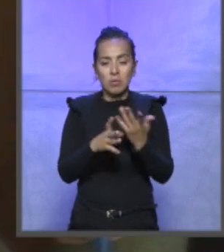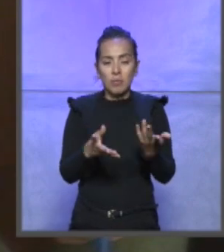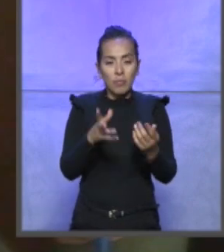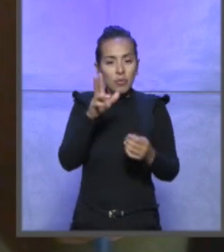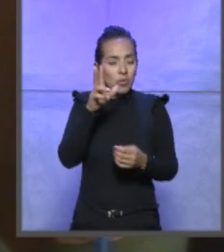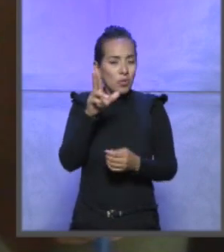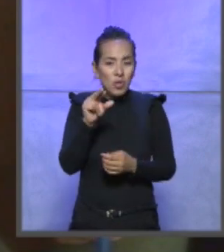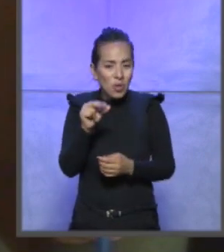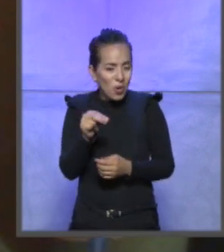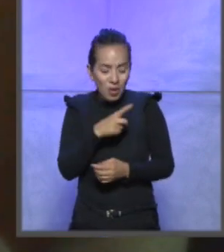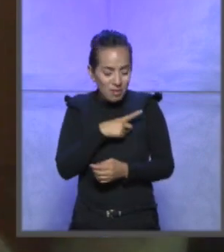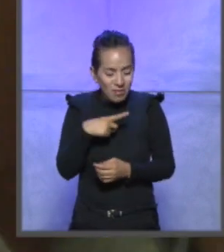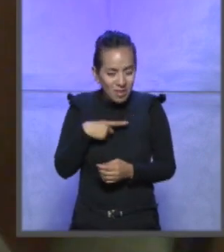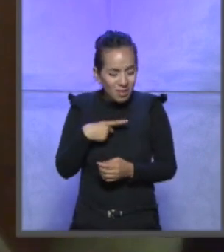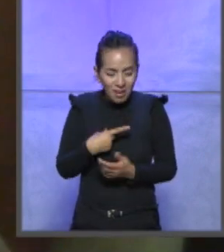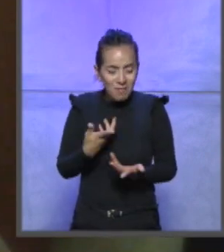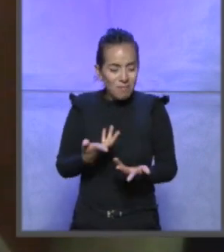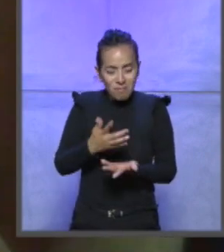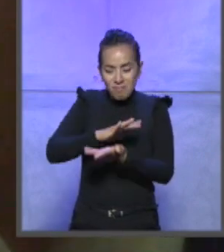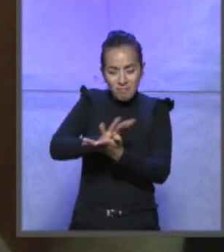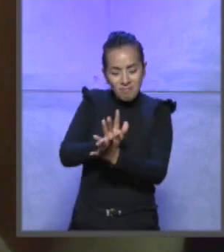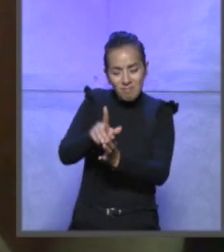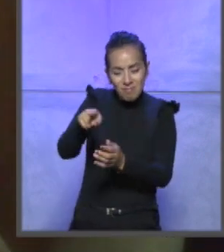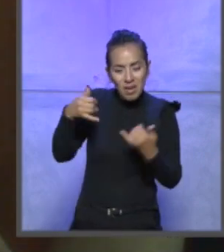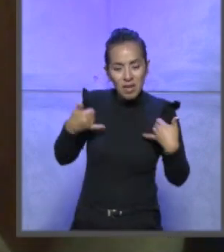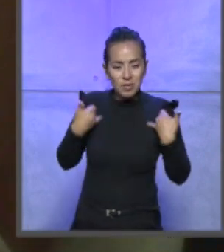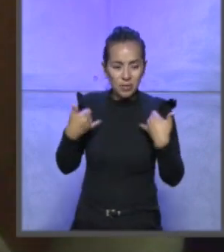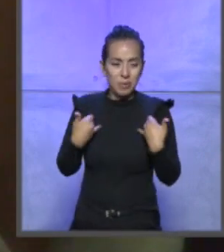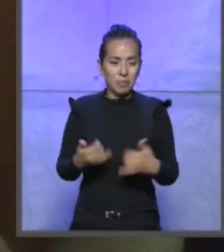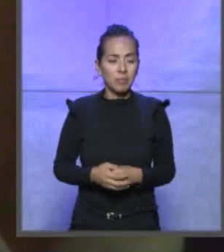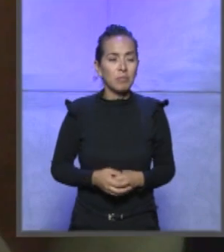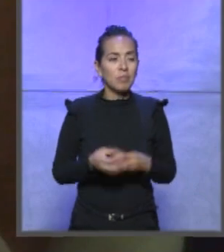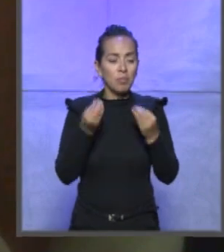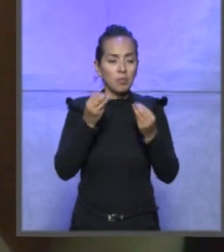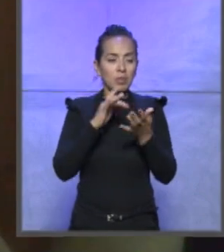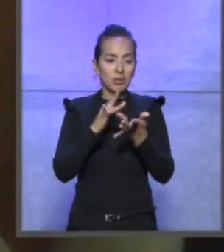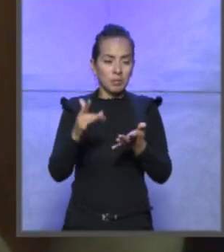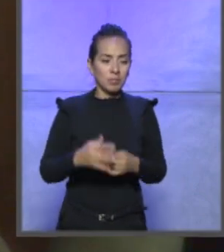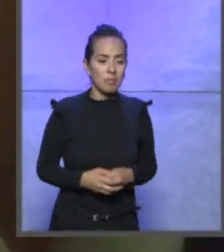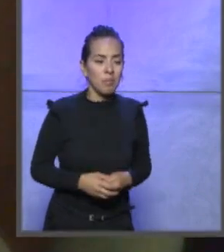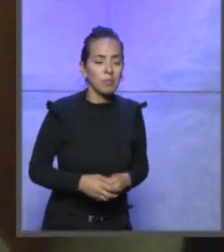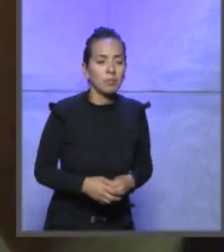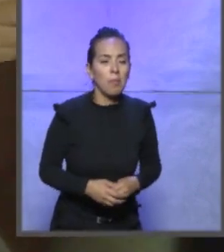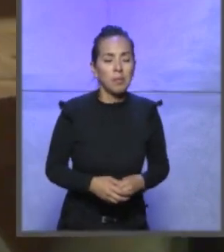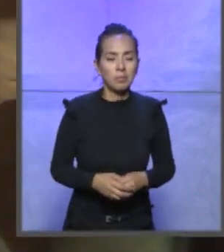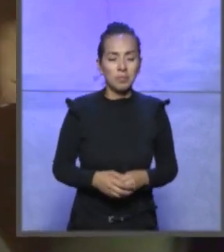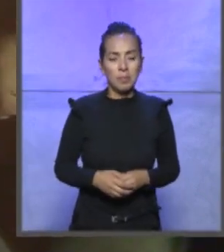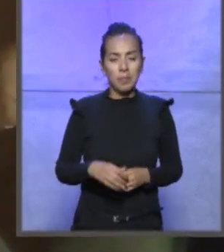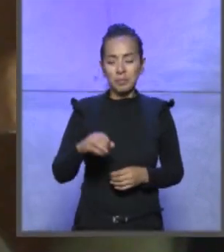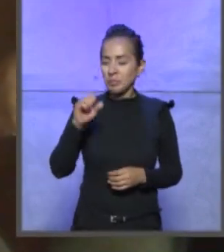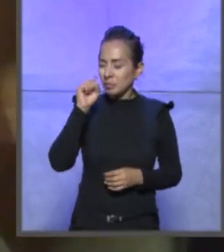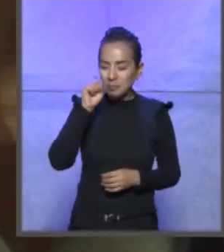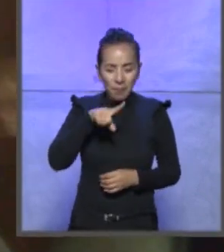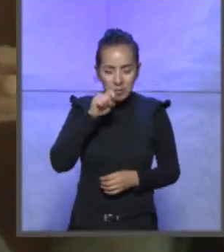que no debería existir esta discriminación a los jóvenes. Y es cuando, gracias. Gracias, Tamara. Eduardo, va